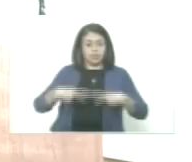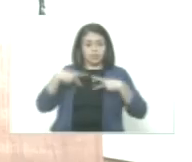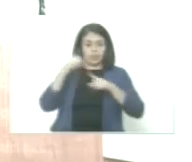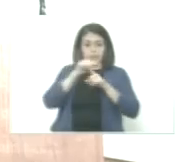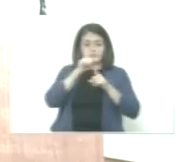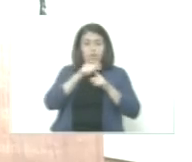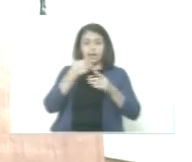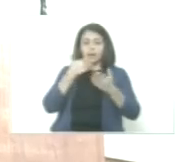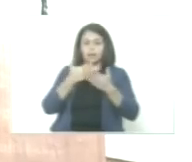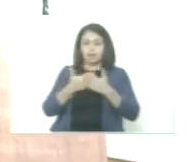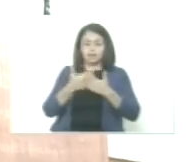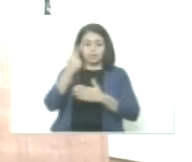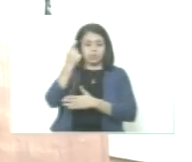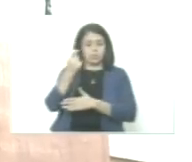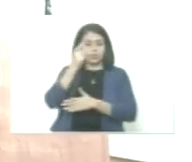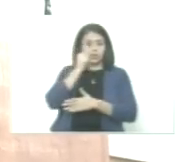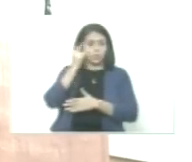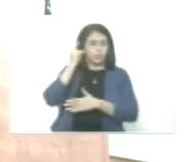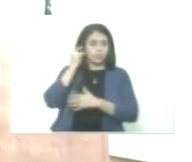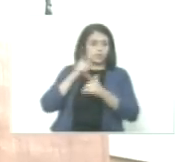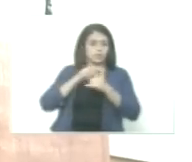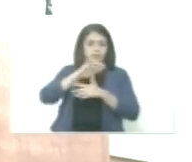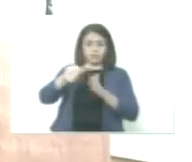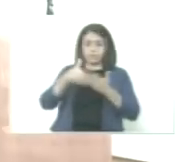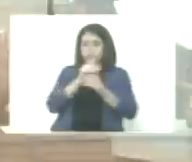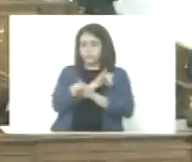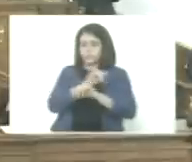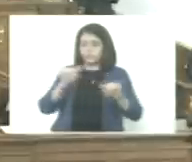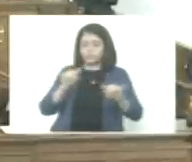Muchas gracias, colegas diputados, colegas diputadas, es todo.